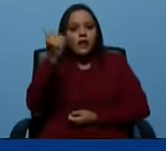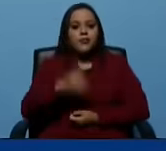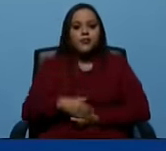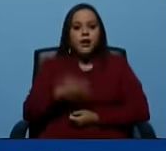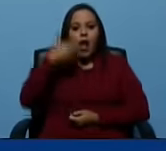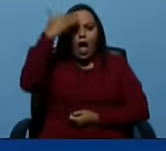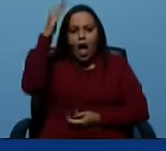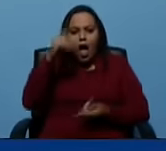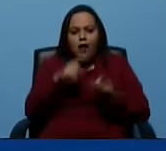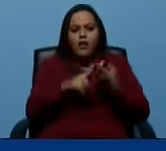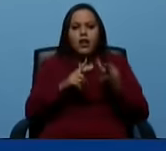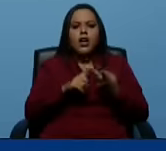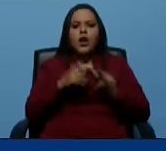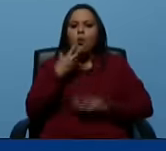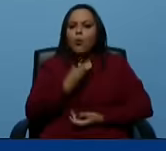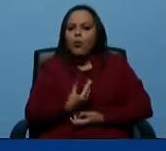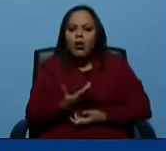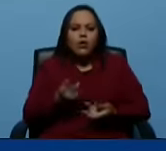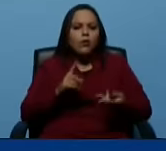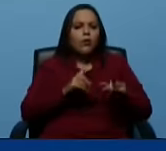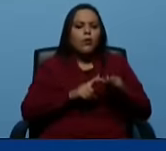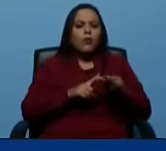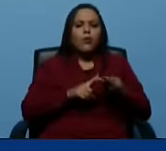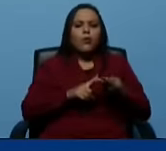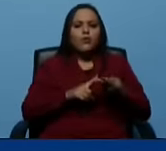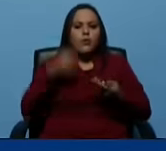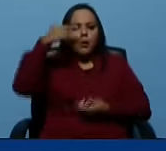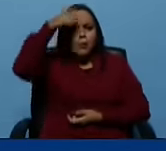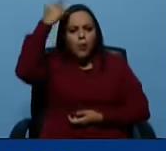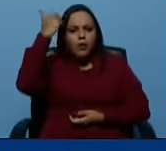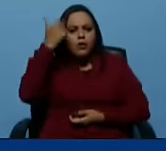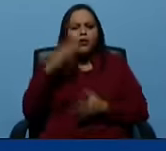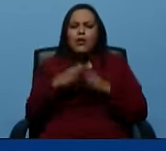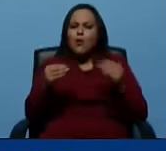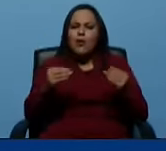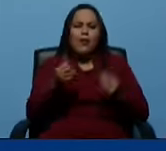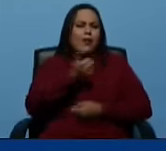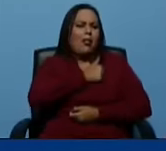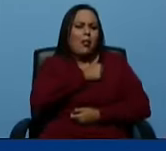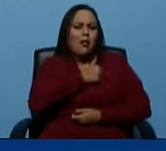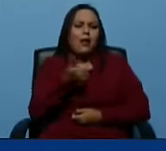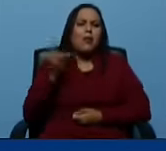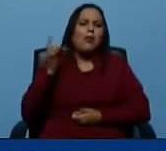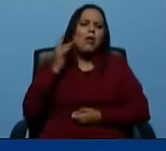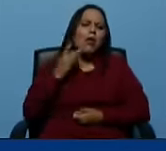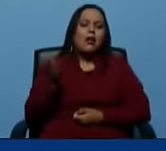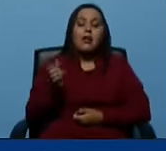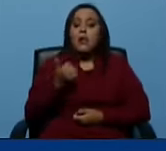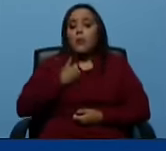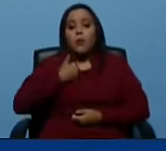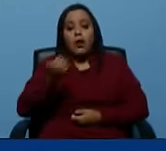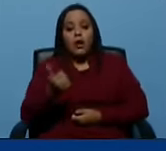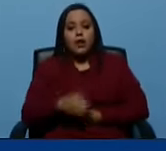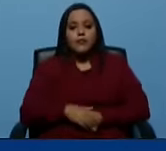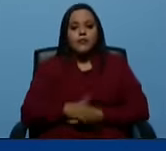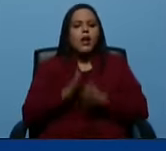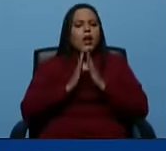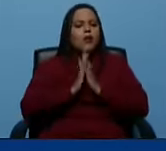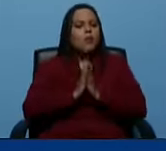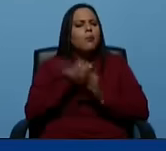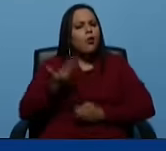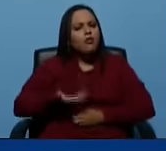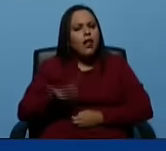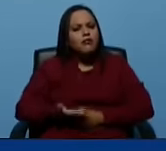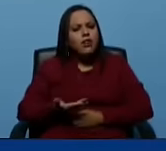judíos, hinduistas, budistas y de todas las prácticas religiosas. Qué importante es invocar a Dios